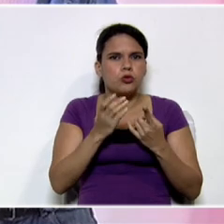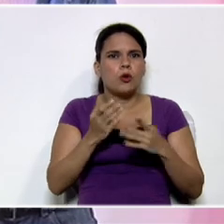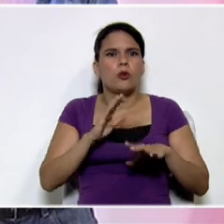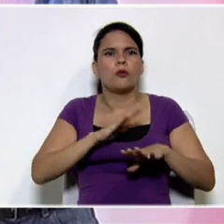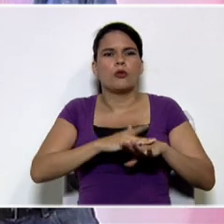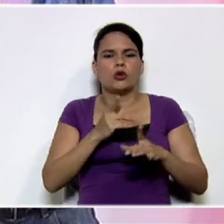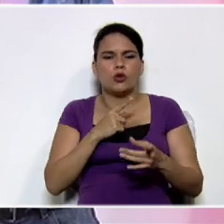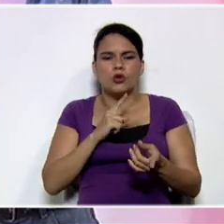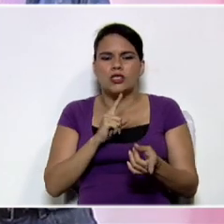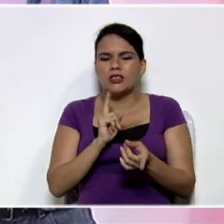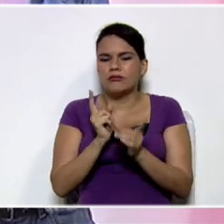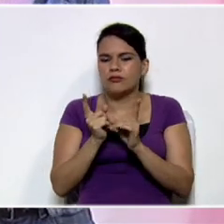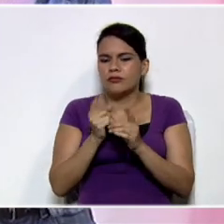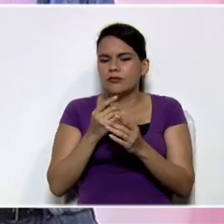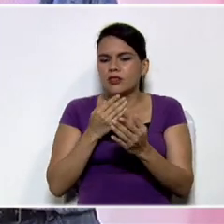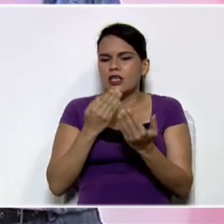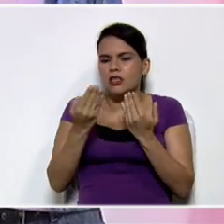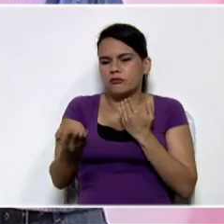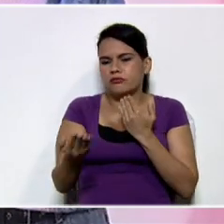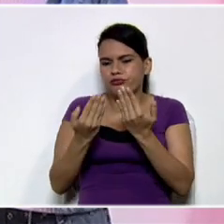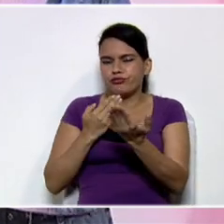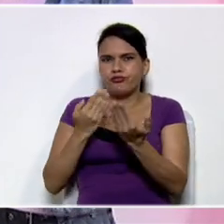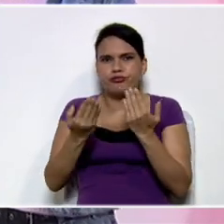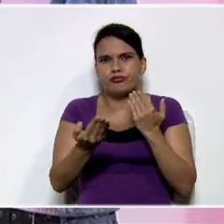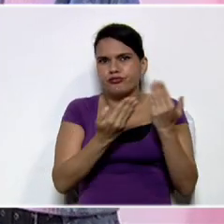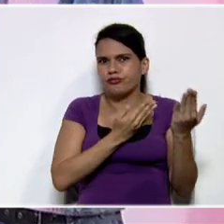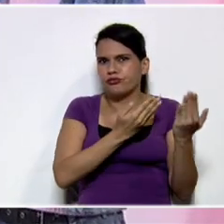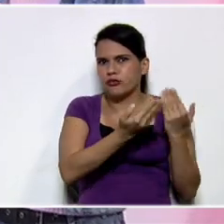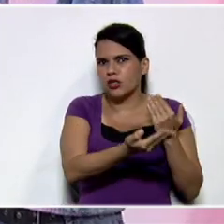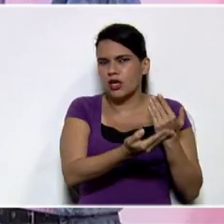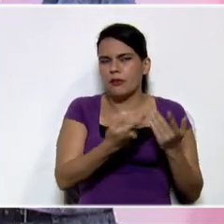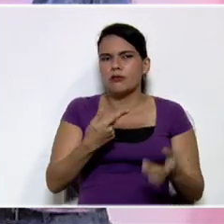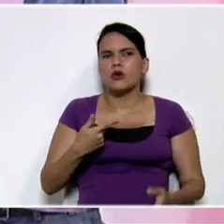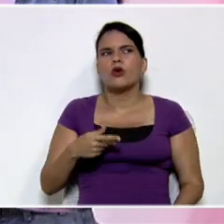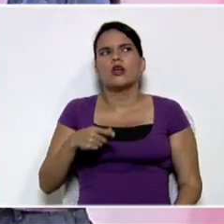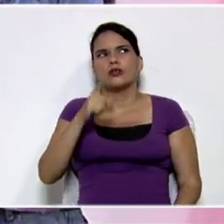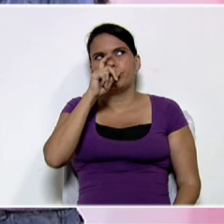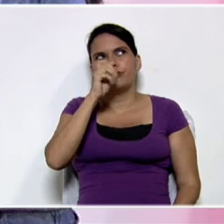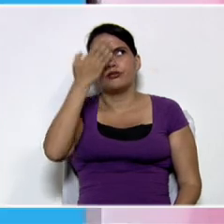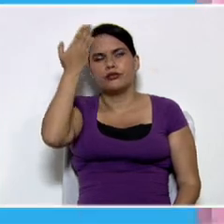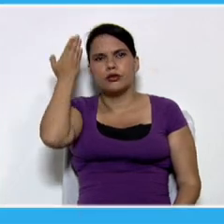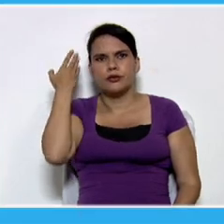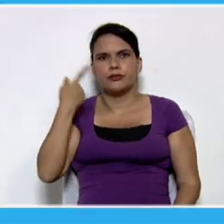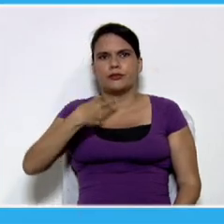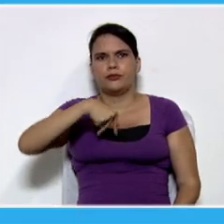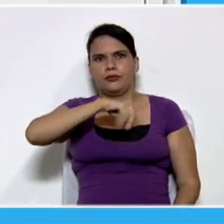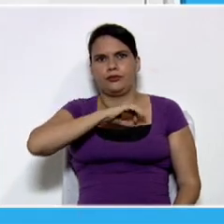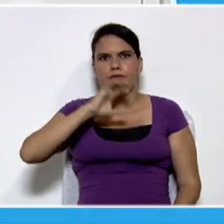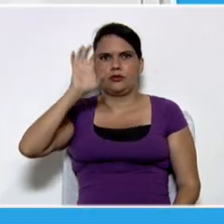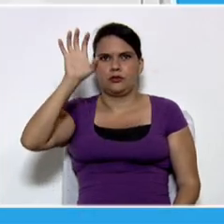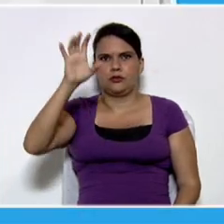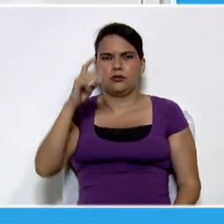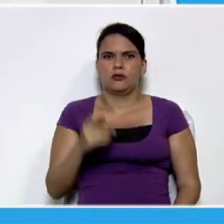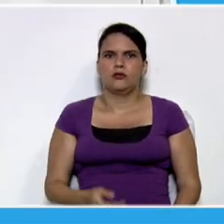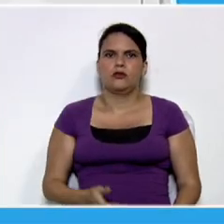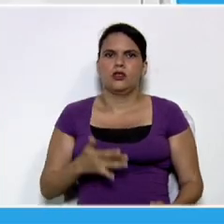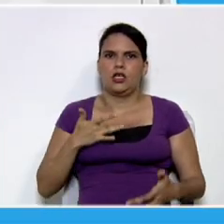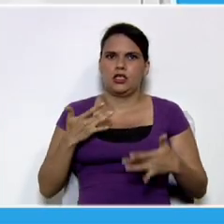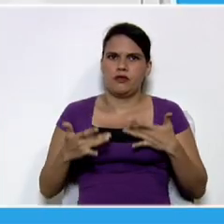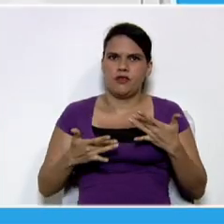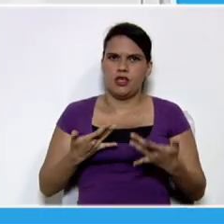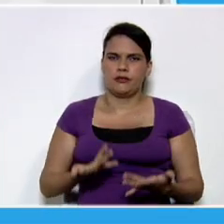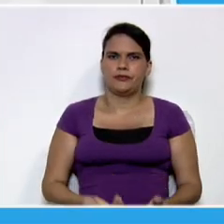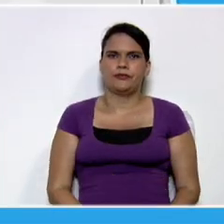ese intercambio de migraciones que se dio en esa época en nuestro país. Como actividad evaluativa en geografía,